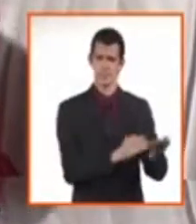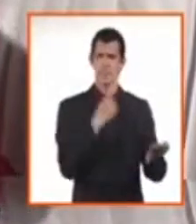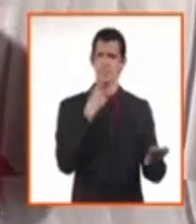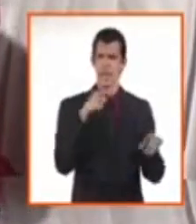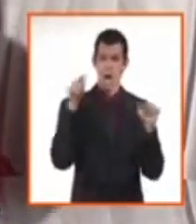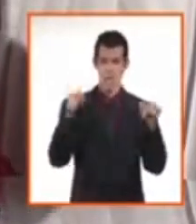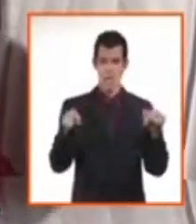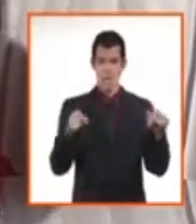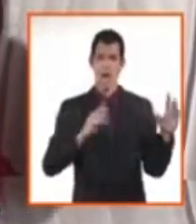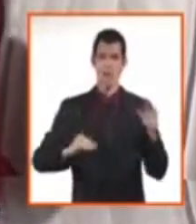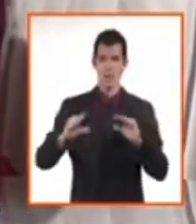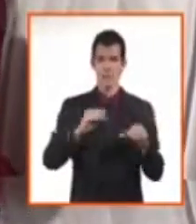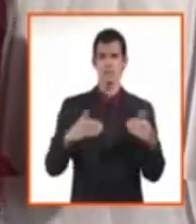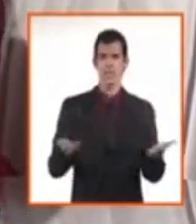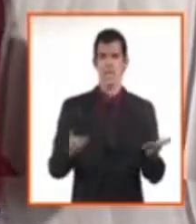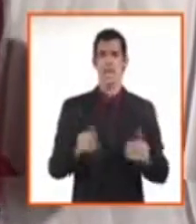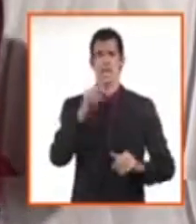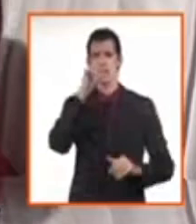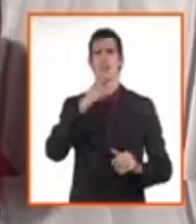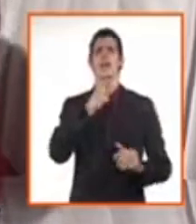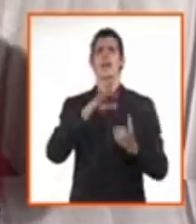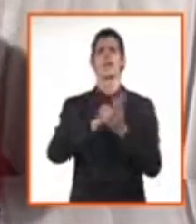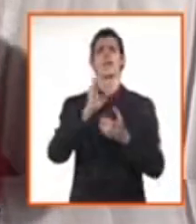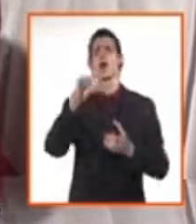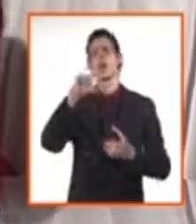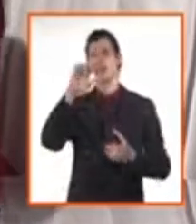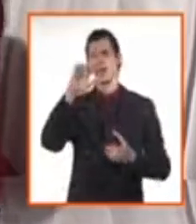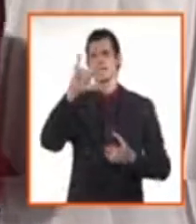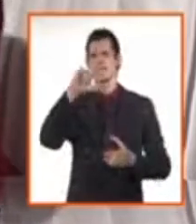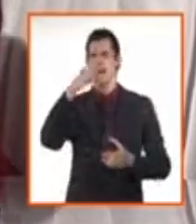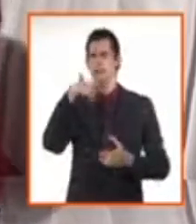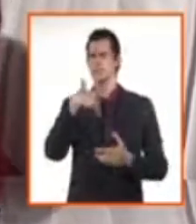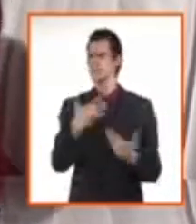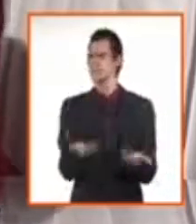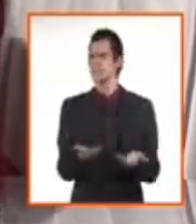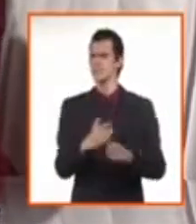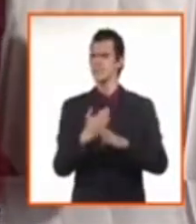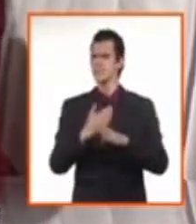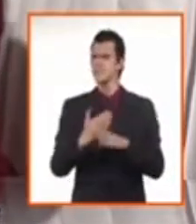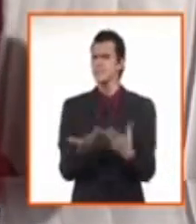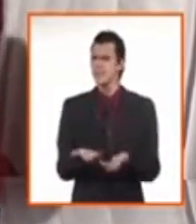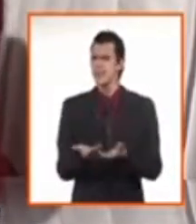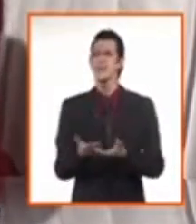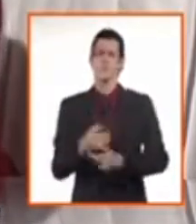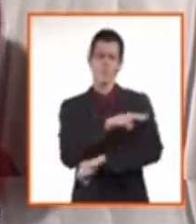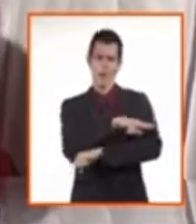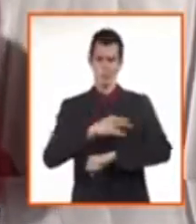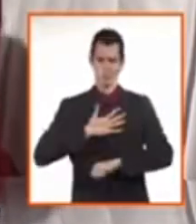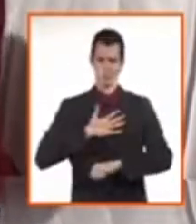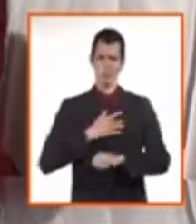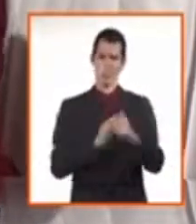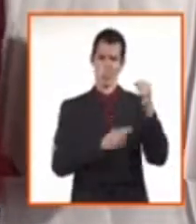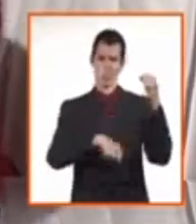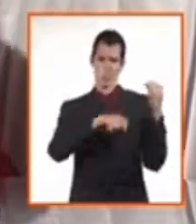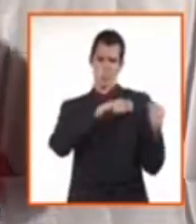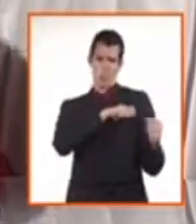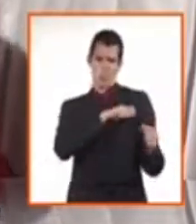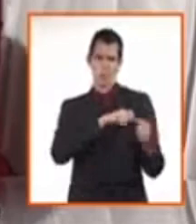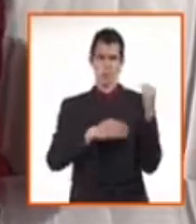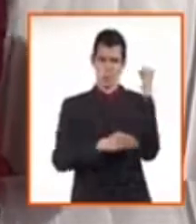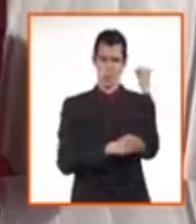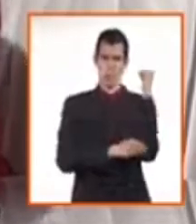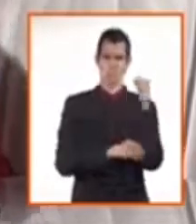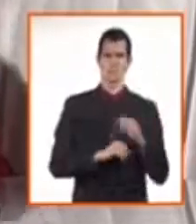únicos países que no eran democráticos eran cuba venezuela y nicaragua y que entonces los países donde hay corrupción falta de transparencia e